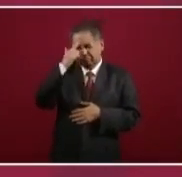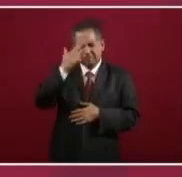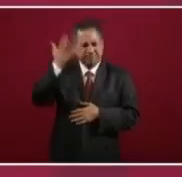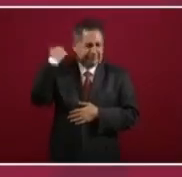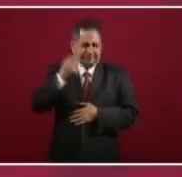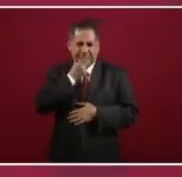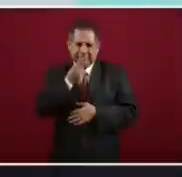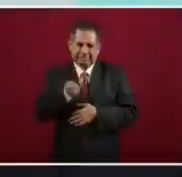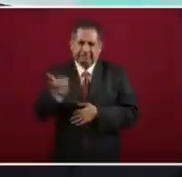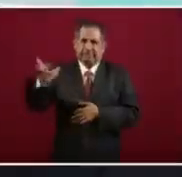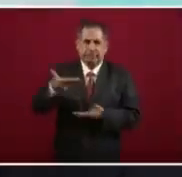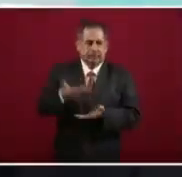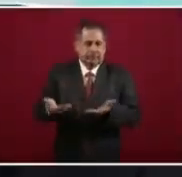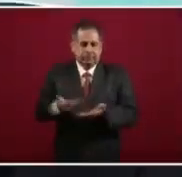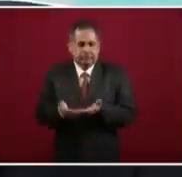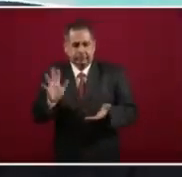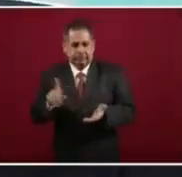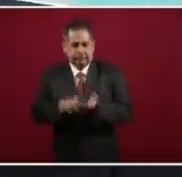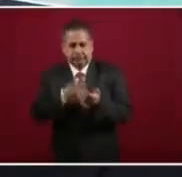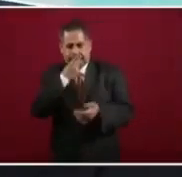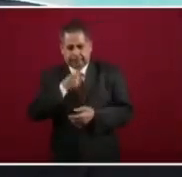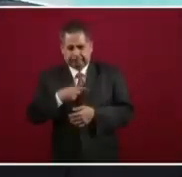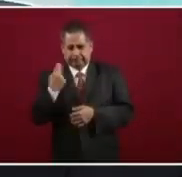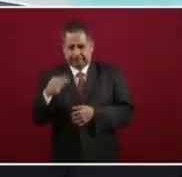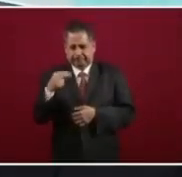y ahora ya nueve ediciones